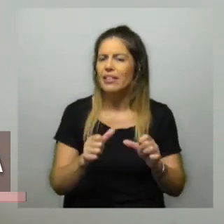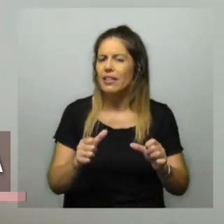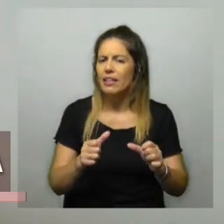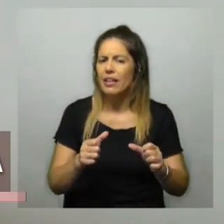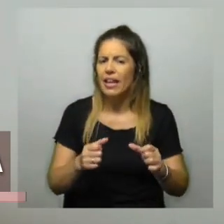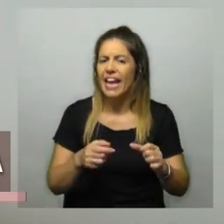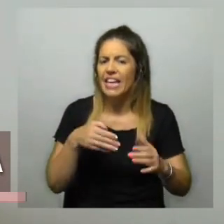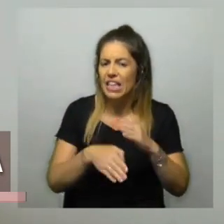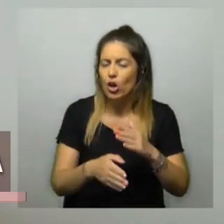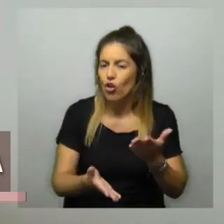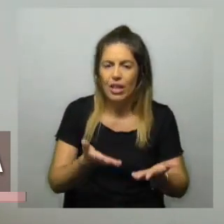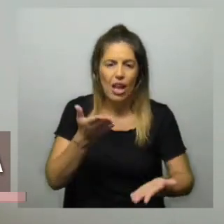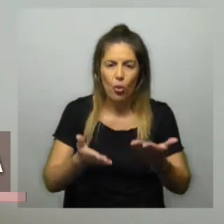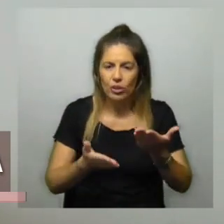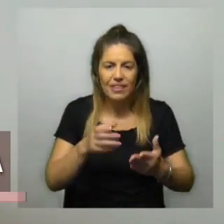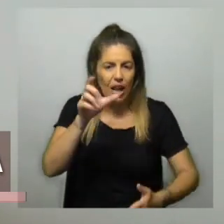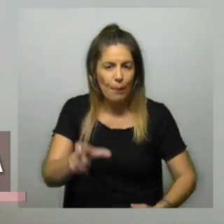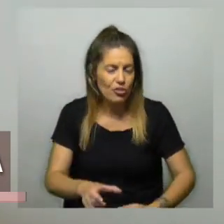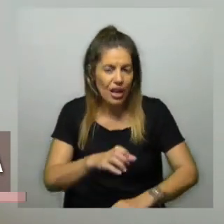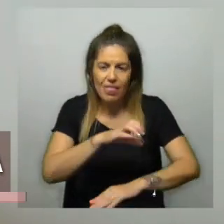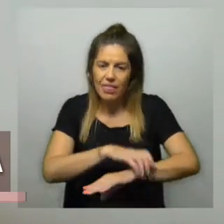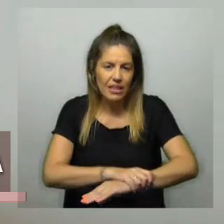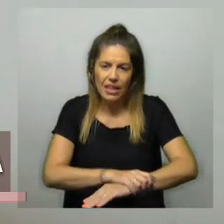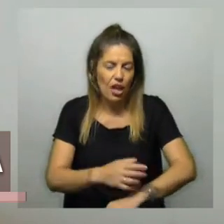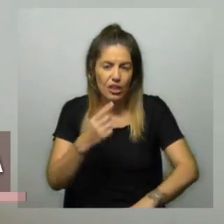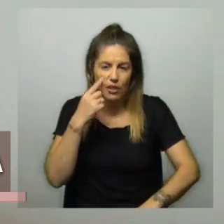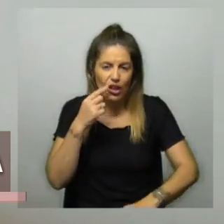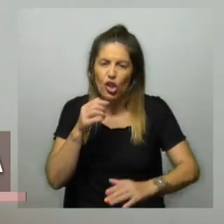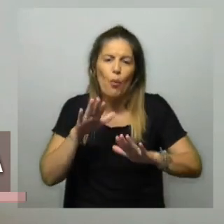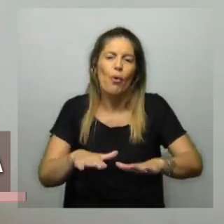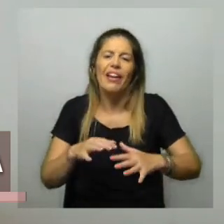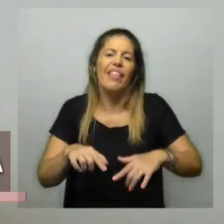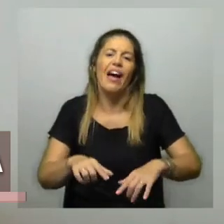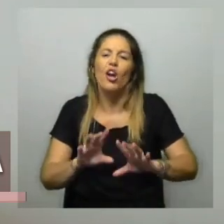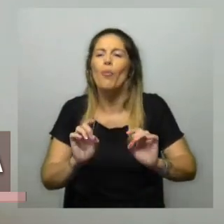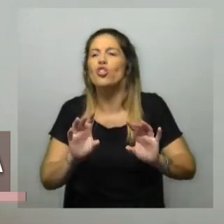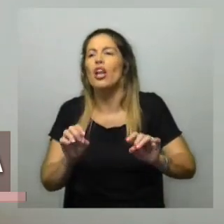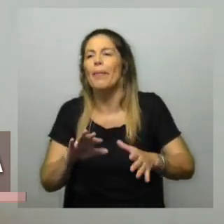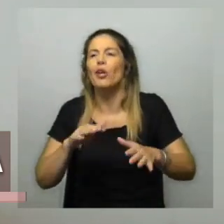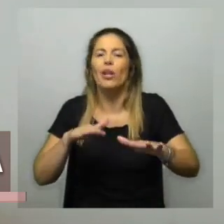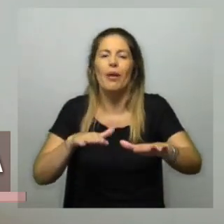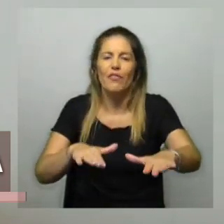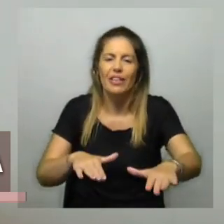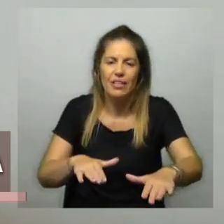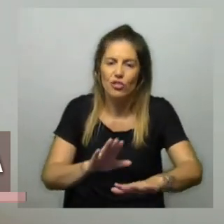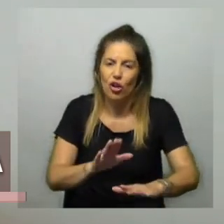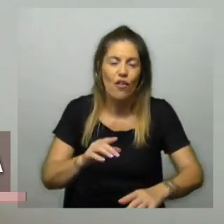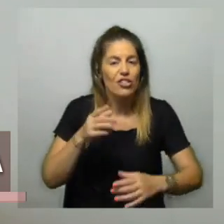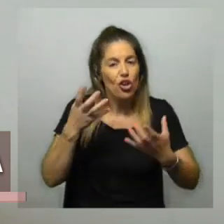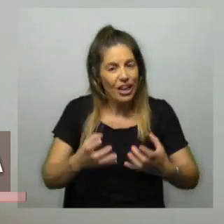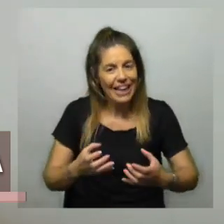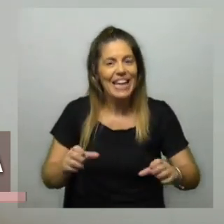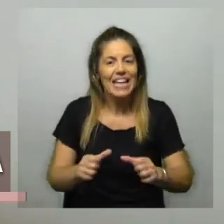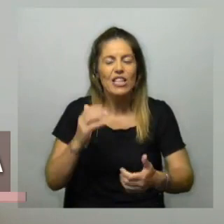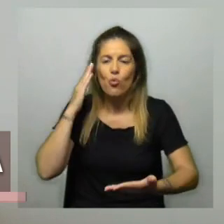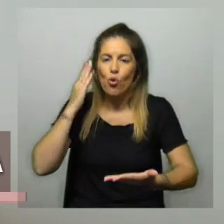la justicia aquellos que fueron detenidos e identificados. Esto no puede quedar simplemente como si fuera una manifestación. Fue una tentativa de golpe de Estado. Esto